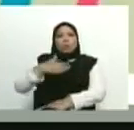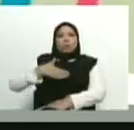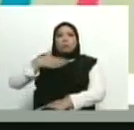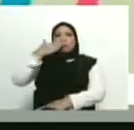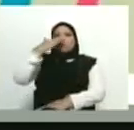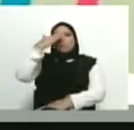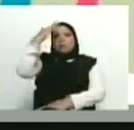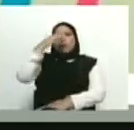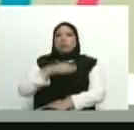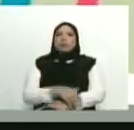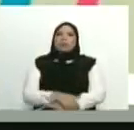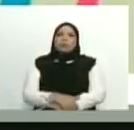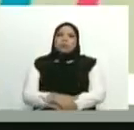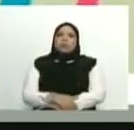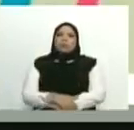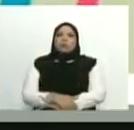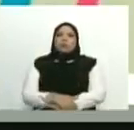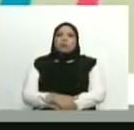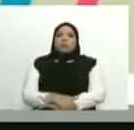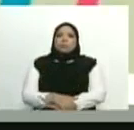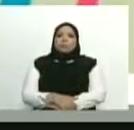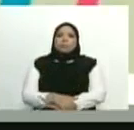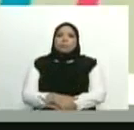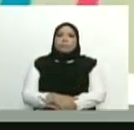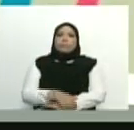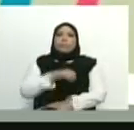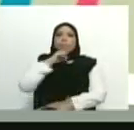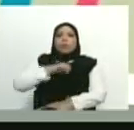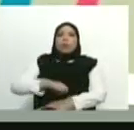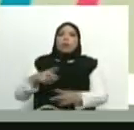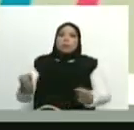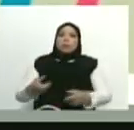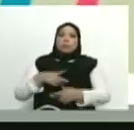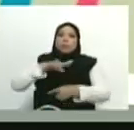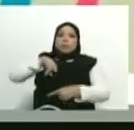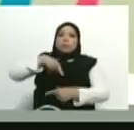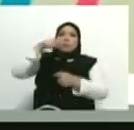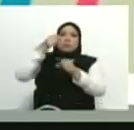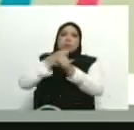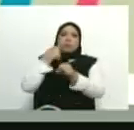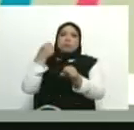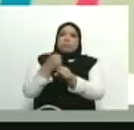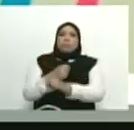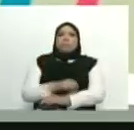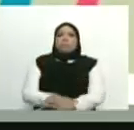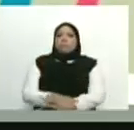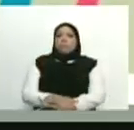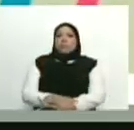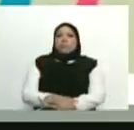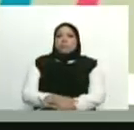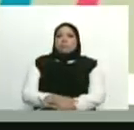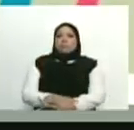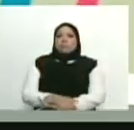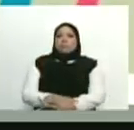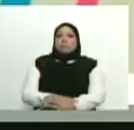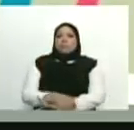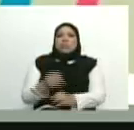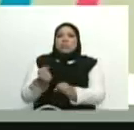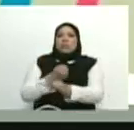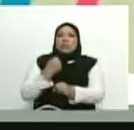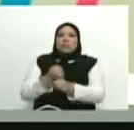y los pueblos del sur. Es una gran inspiración para nosotros. La segunda pregunta que me